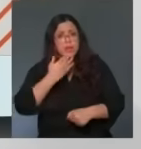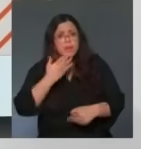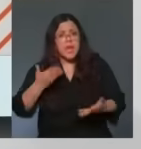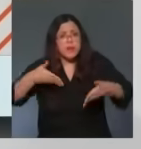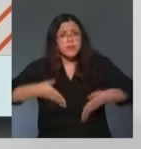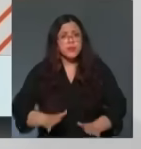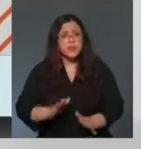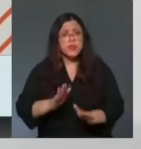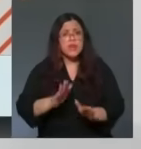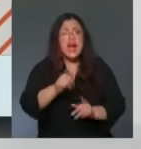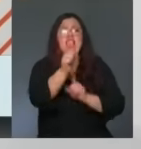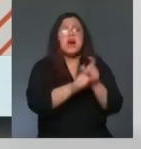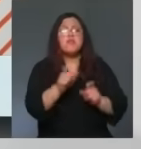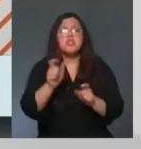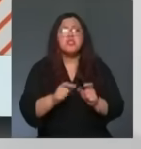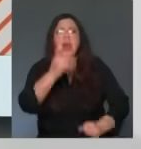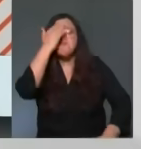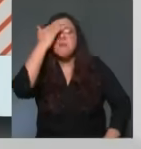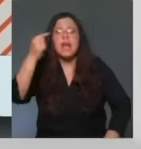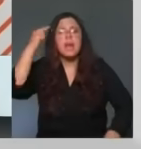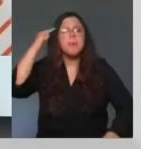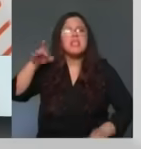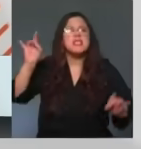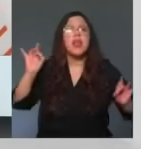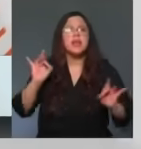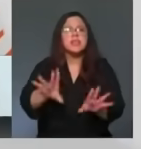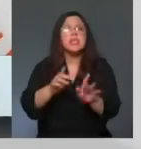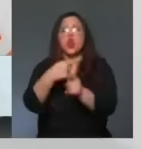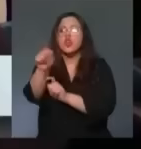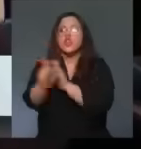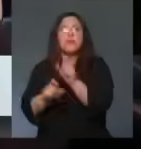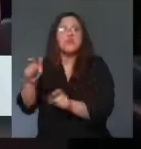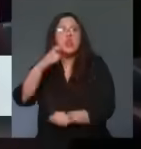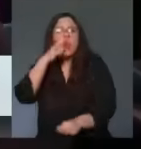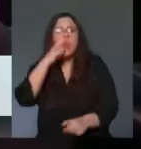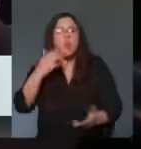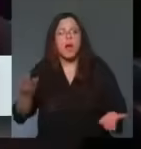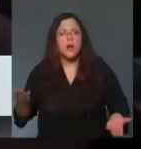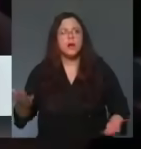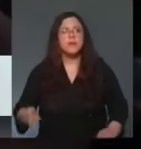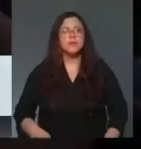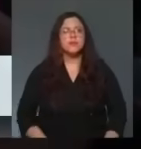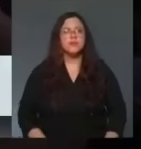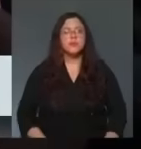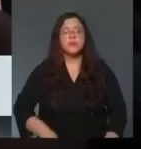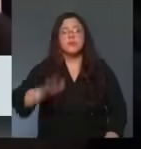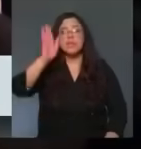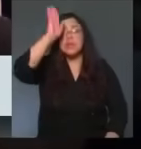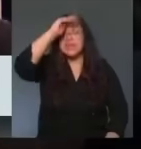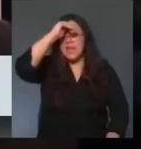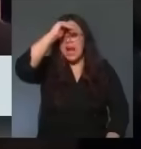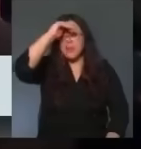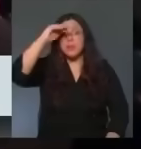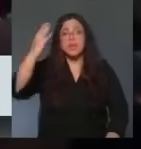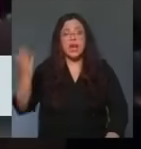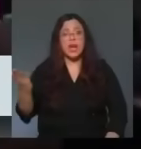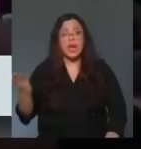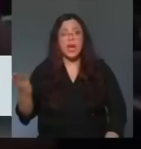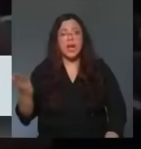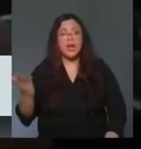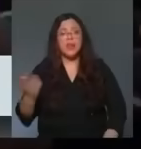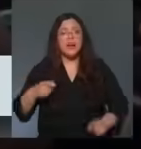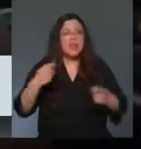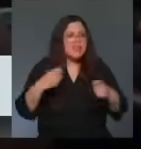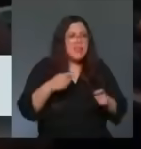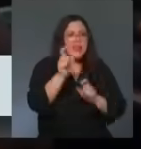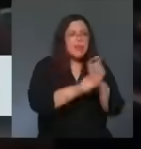la gente que simplemente piensa de esa manera sobre otros seres humanos. Donald Trump está a tiempo completo tratando de que los estadounidenses